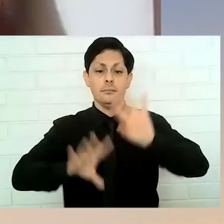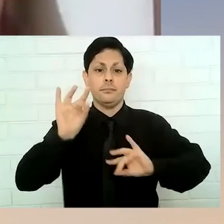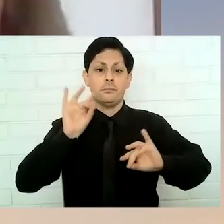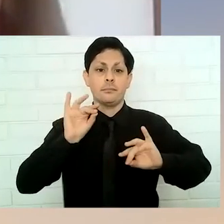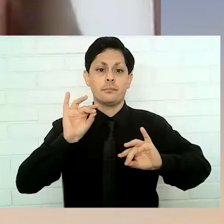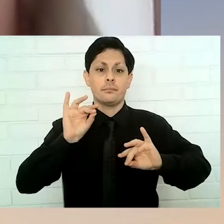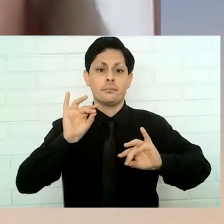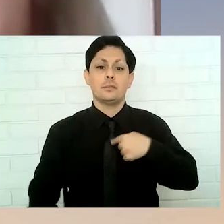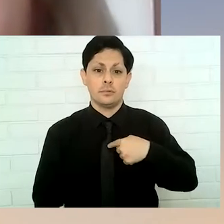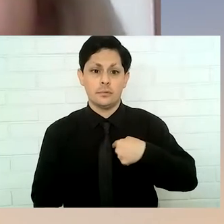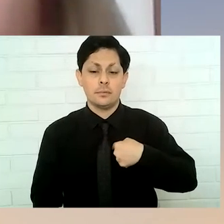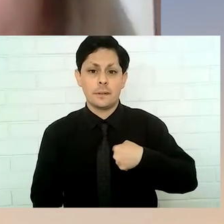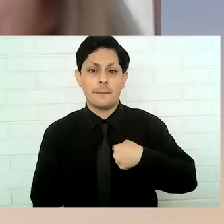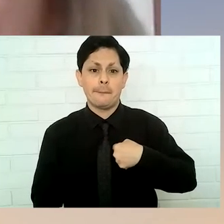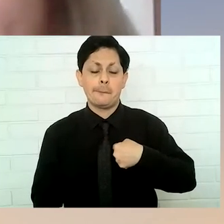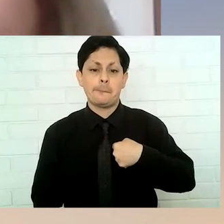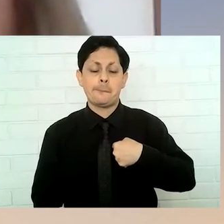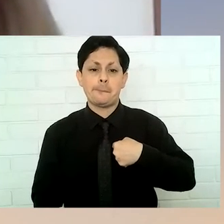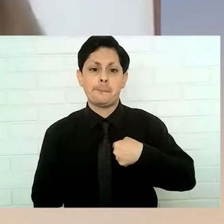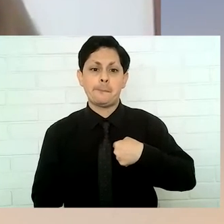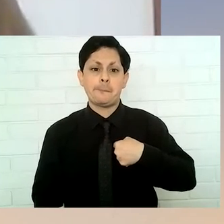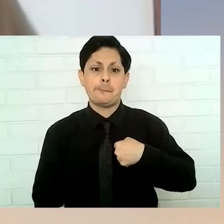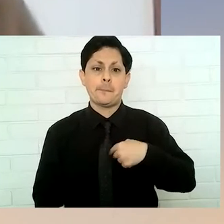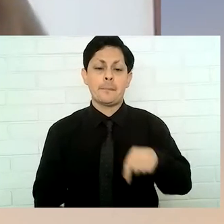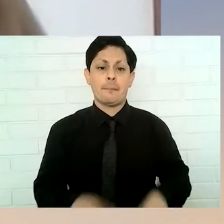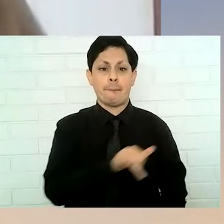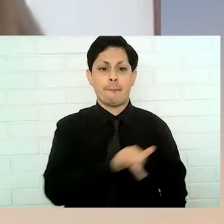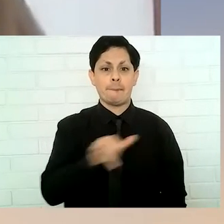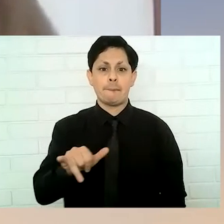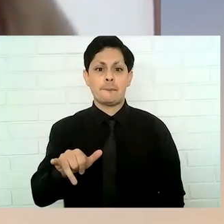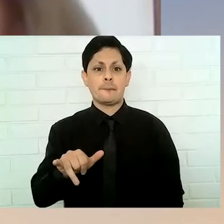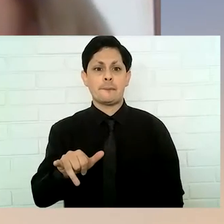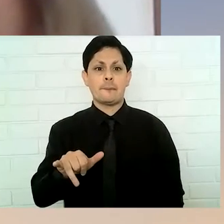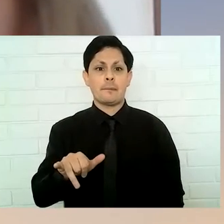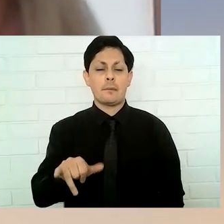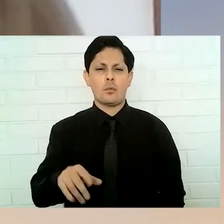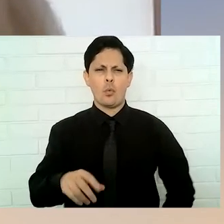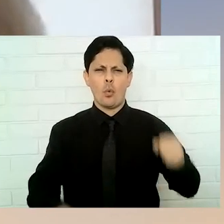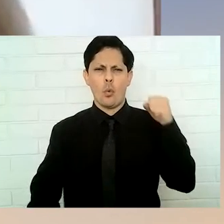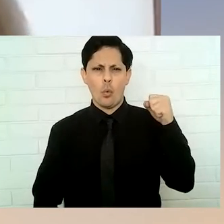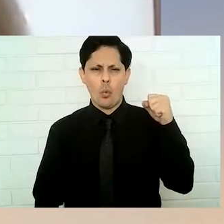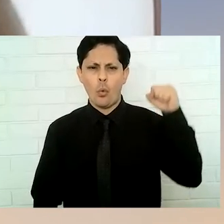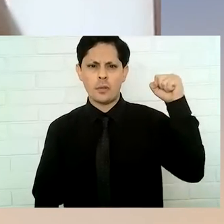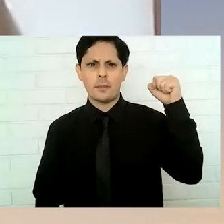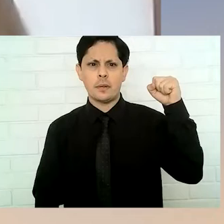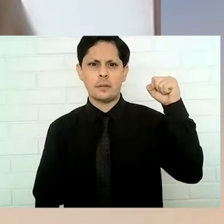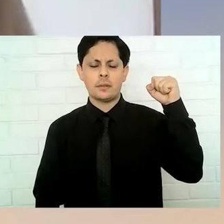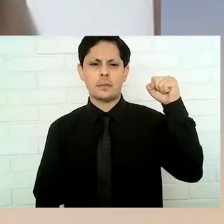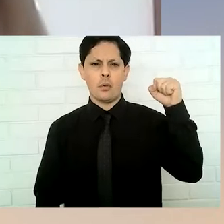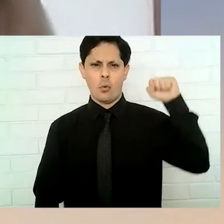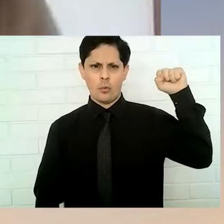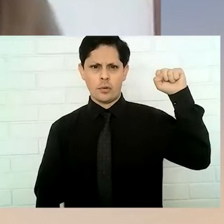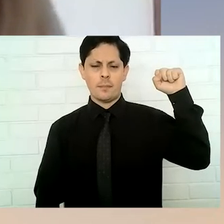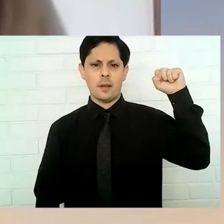me refería a esta parte. Y después de las elecciones sale un candidato de ultraderecha y en su programa había puesto que iba